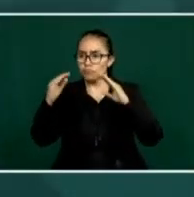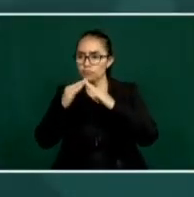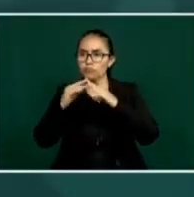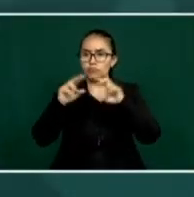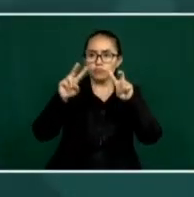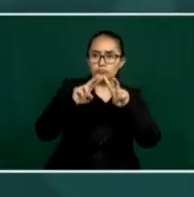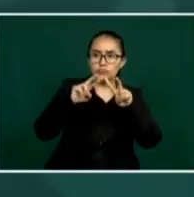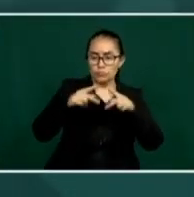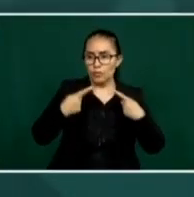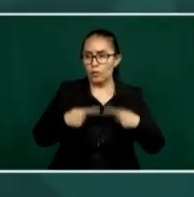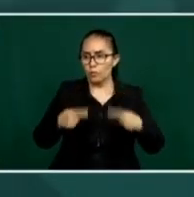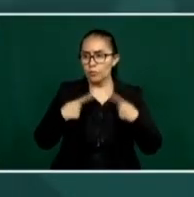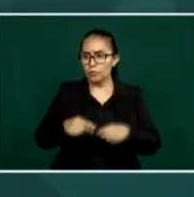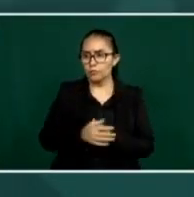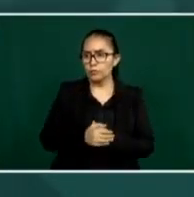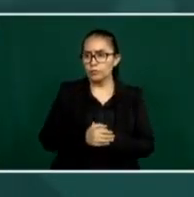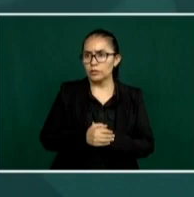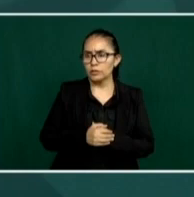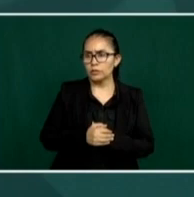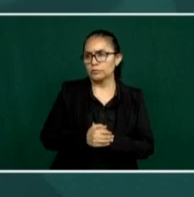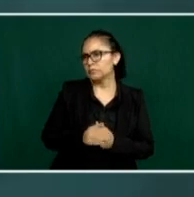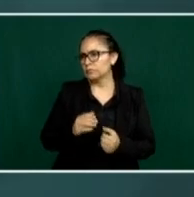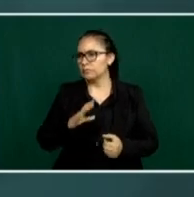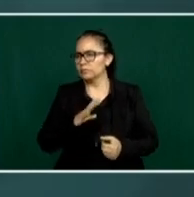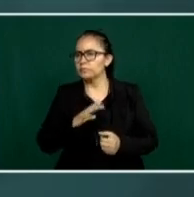a trabajadores que tengan crédito